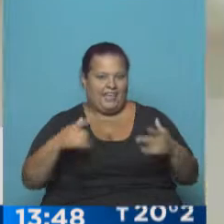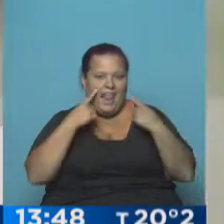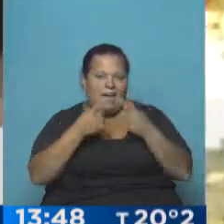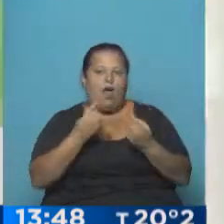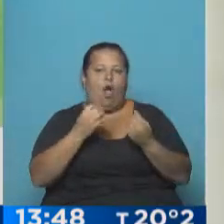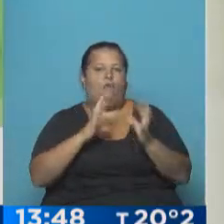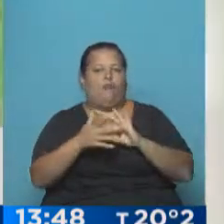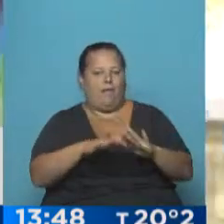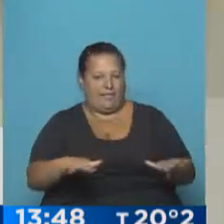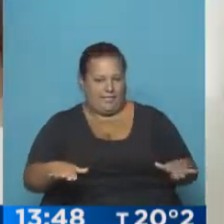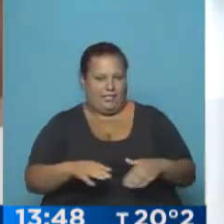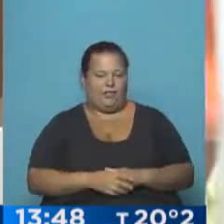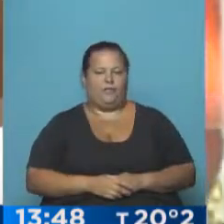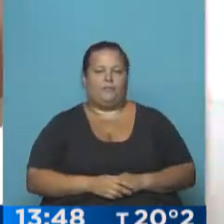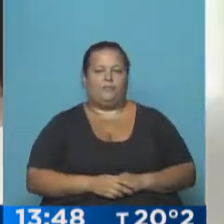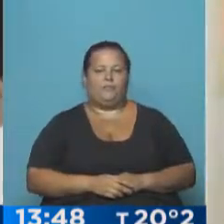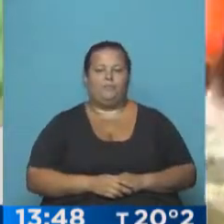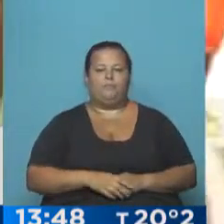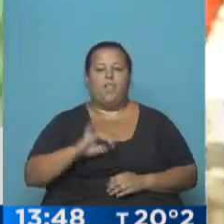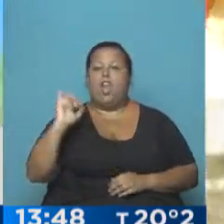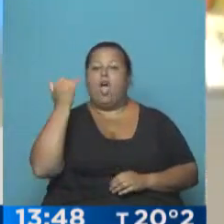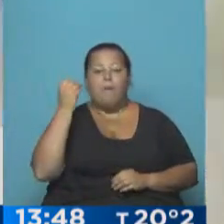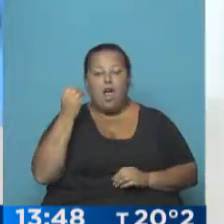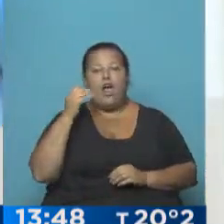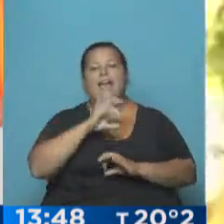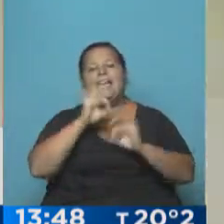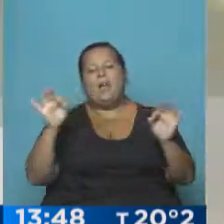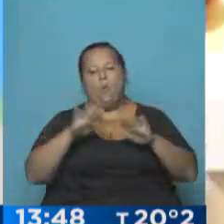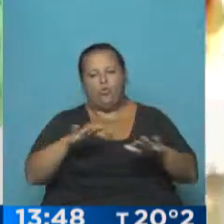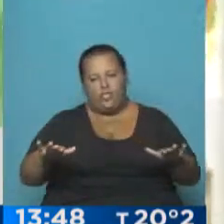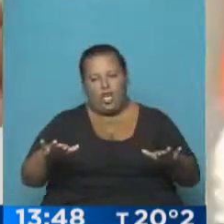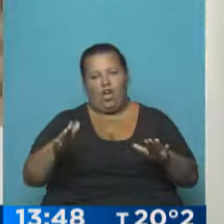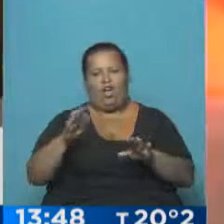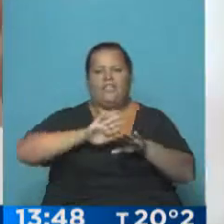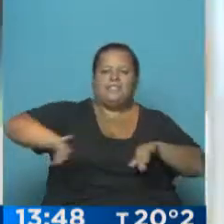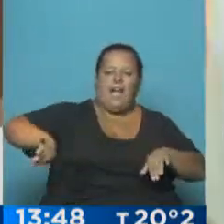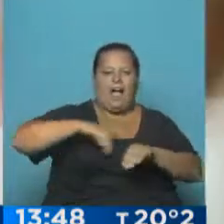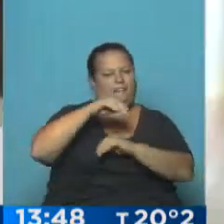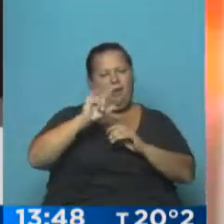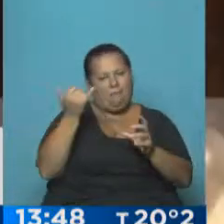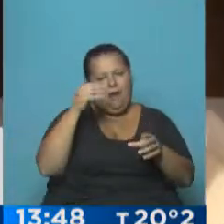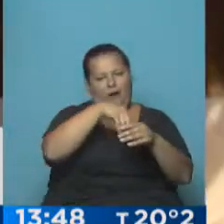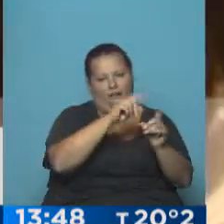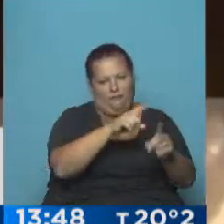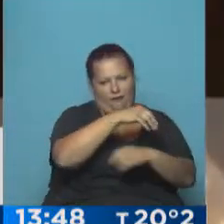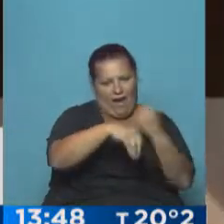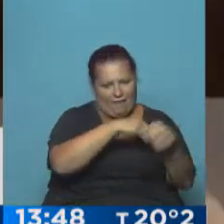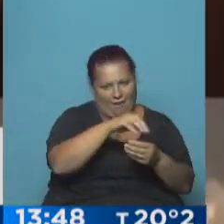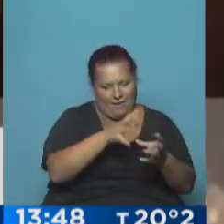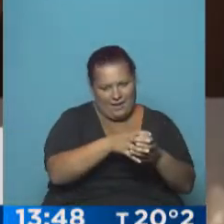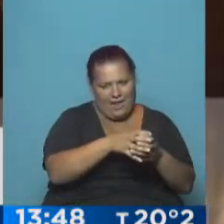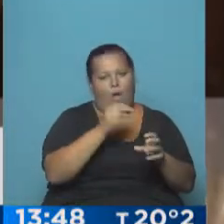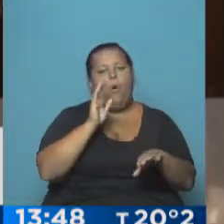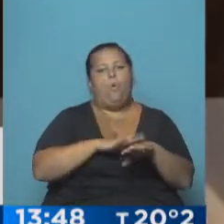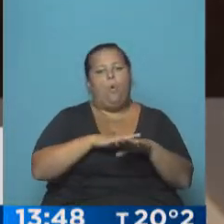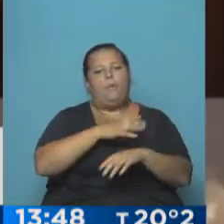hacia los niños. El ideal es que ningún niño sea alejado de su propia familia a